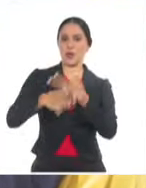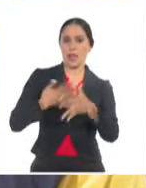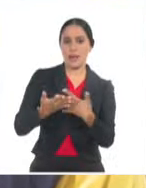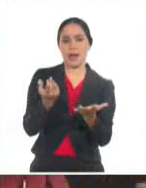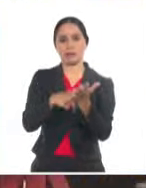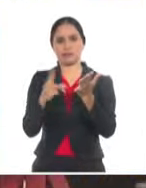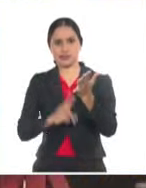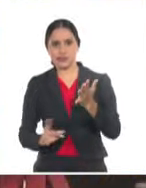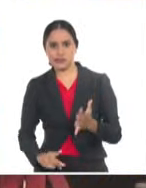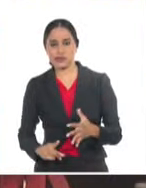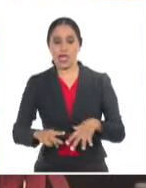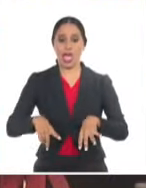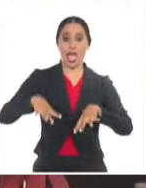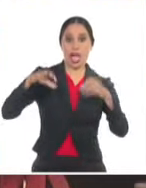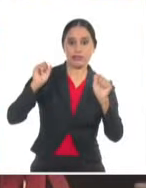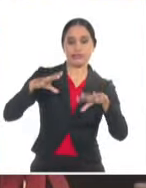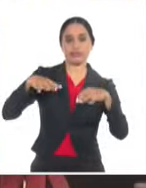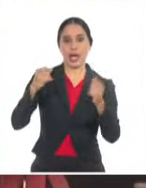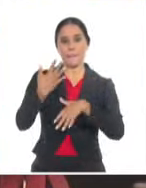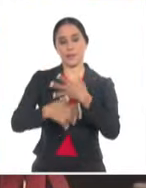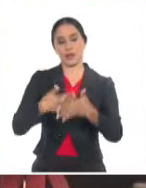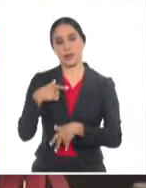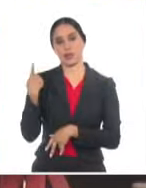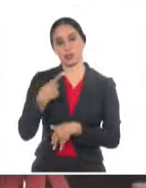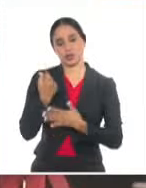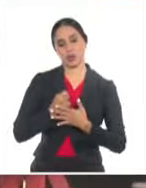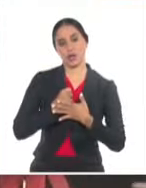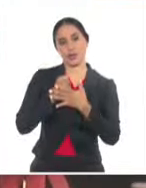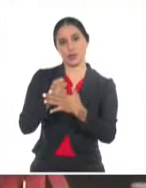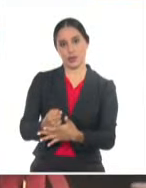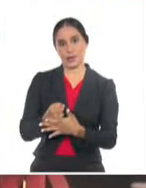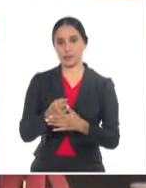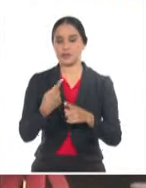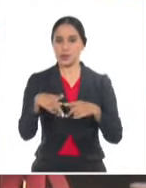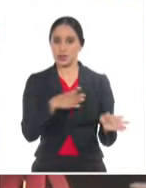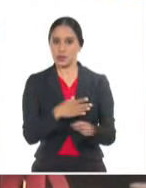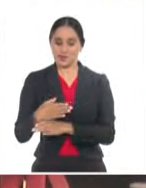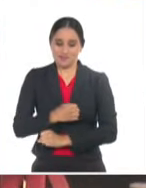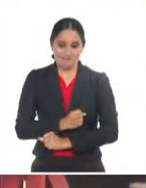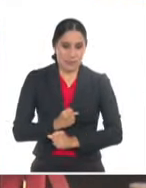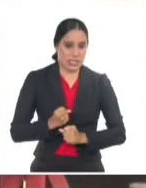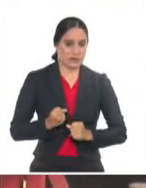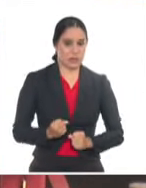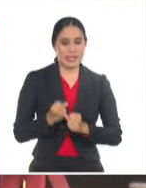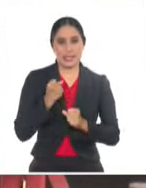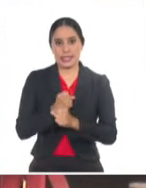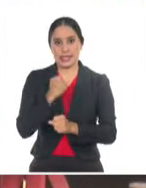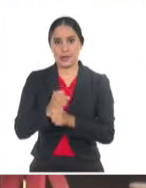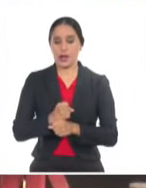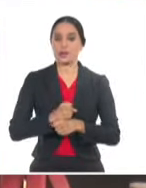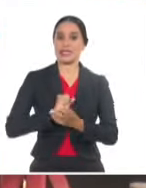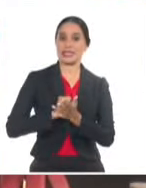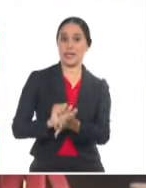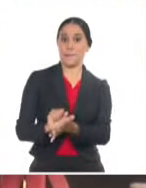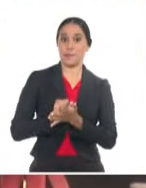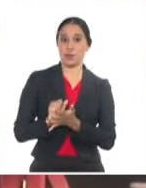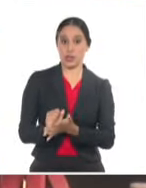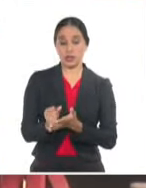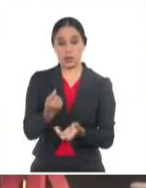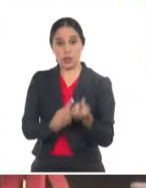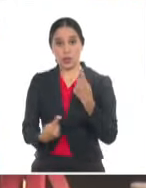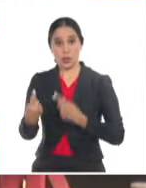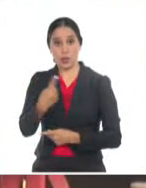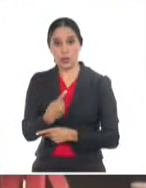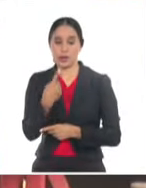cuando tienen avería. Sobre todo hay que hacer un esfuerzo grande en la exportación de servicios. En esta rama naval que es importante para